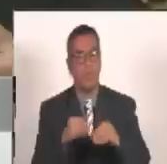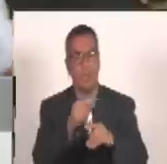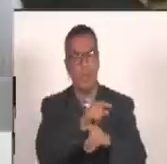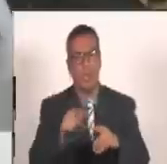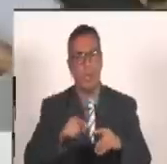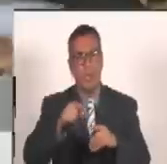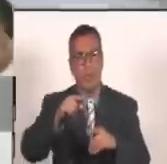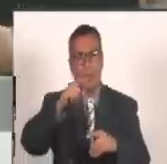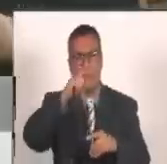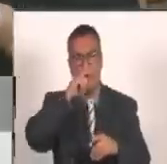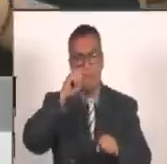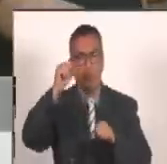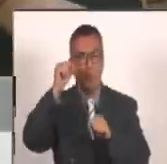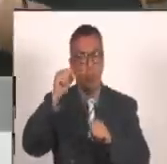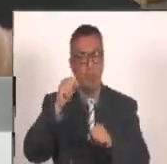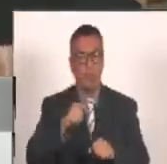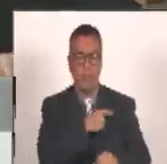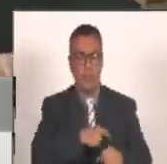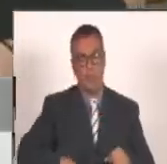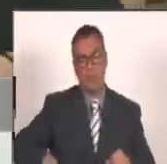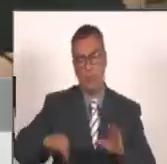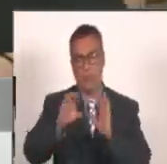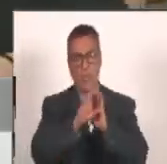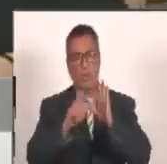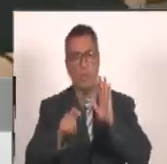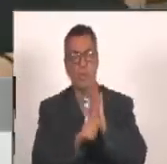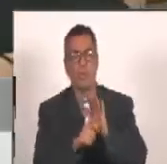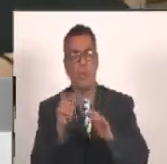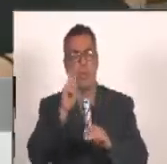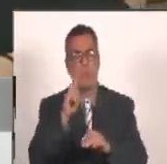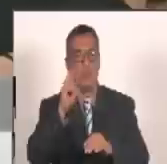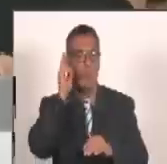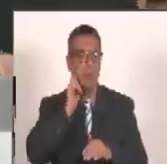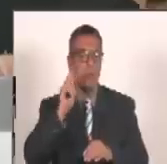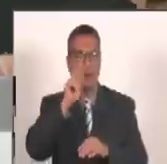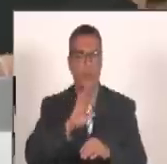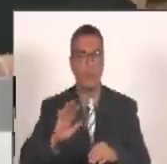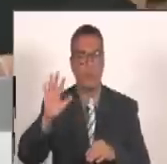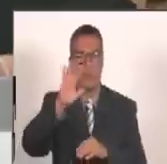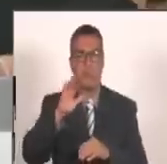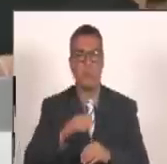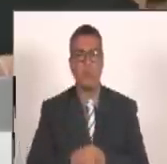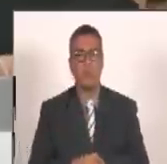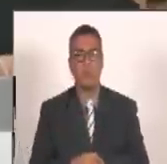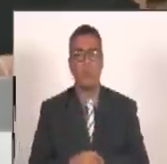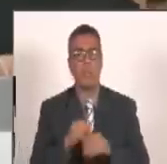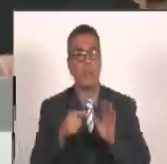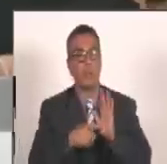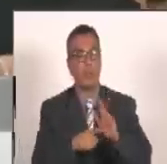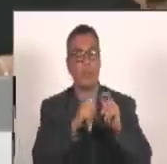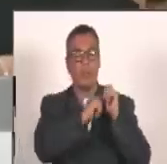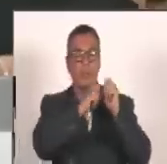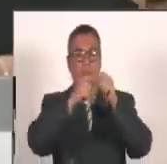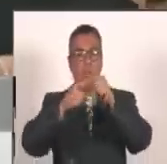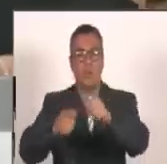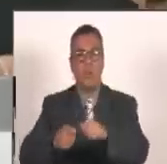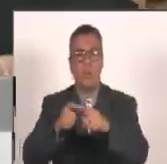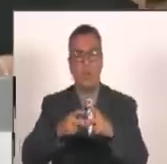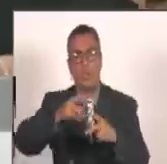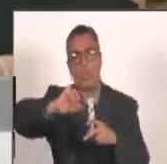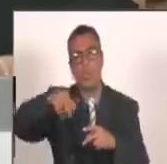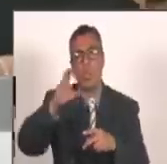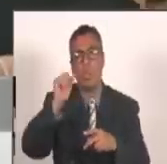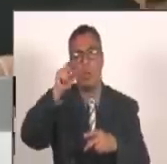ciudadano Nicolás Maduro Moros, presidente constitucional de la República Bolivariana de Venezuela, propone la designación del ciudadano